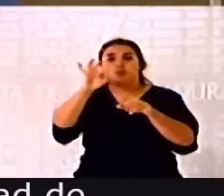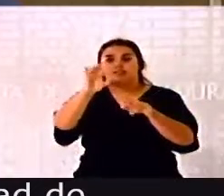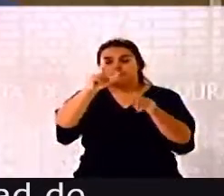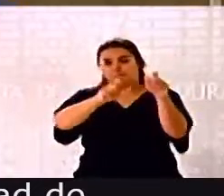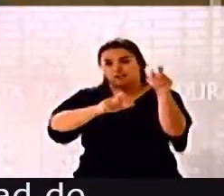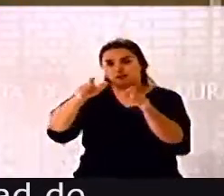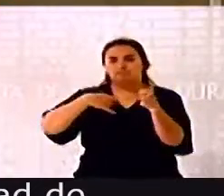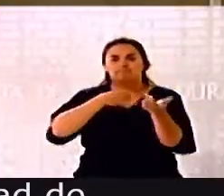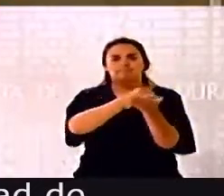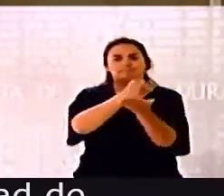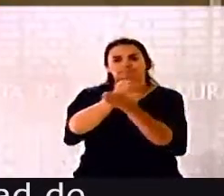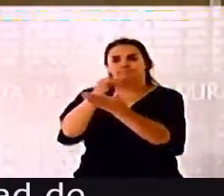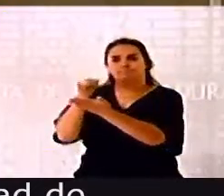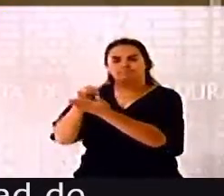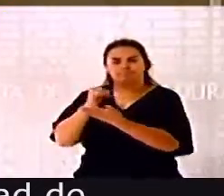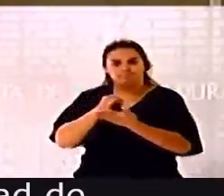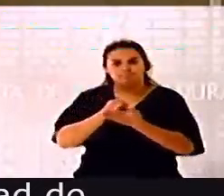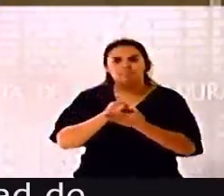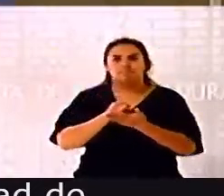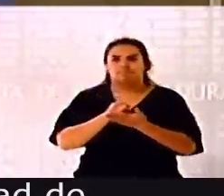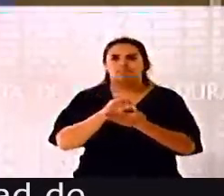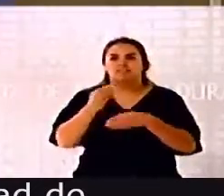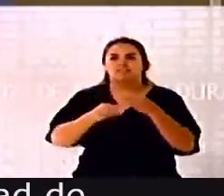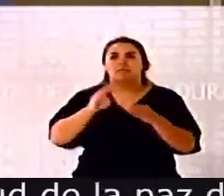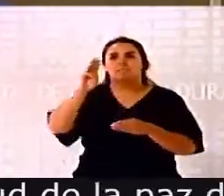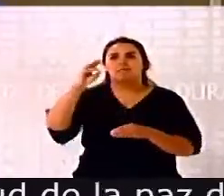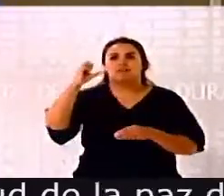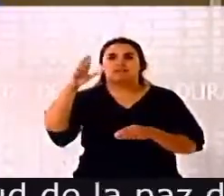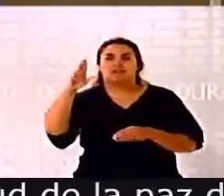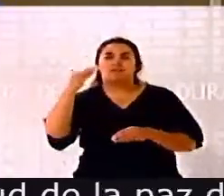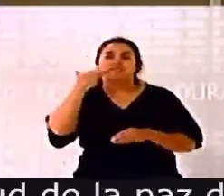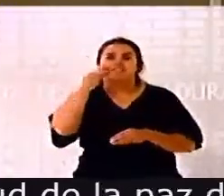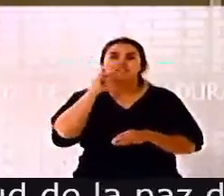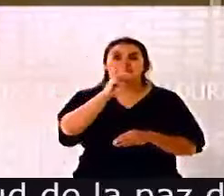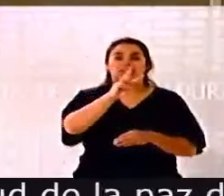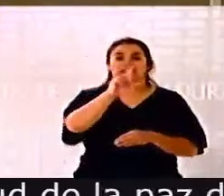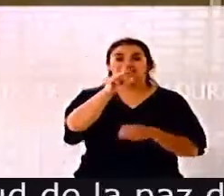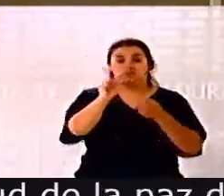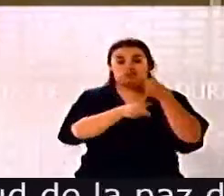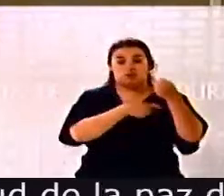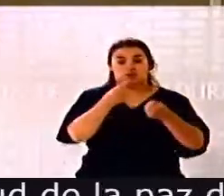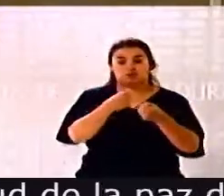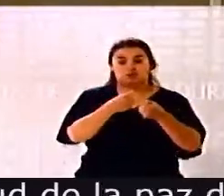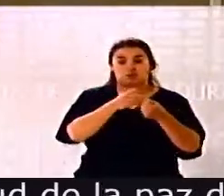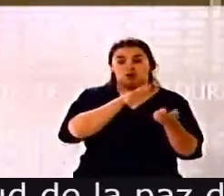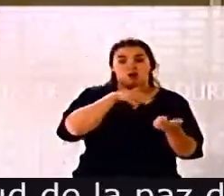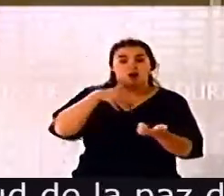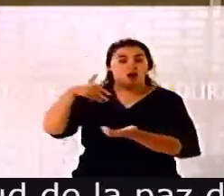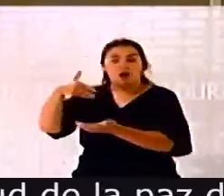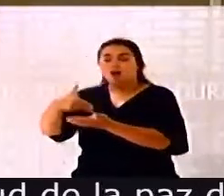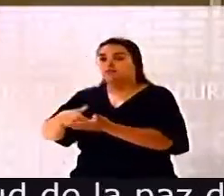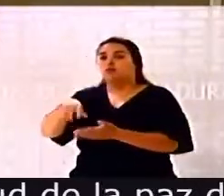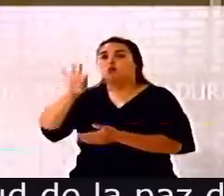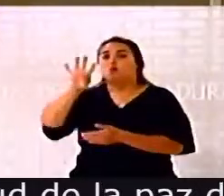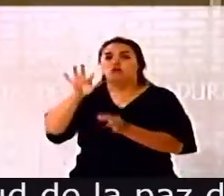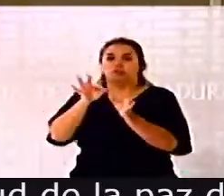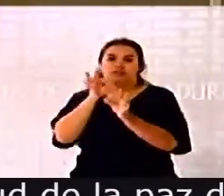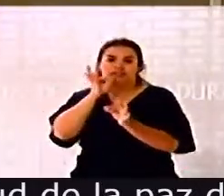personas, que se realizan las PCR entre el 31 de agosto y el 4 de